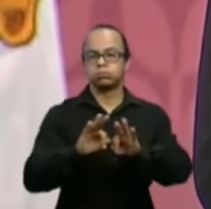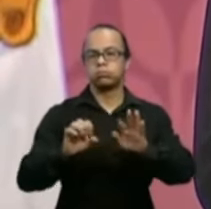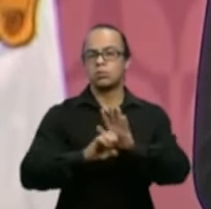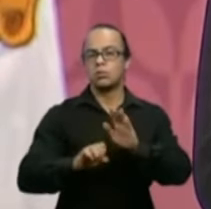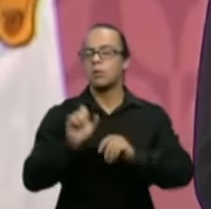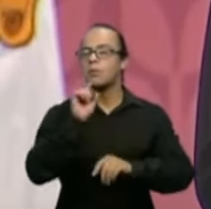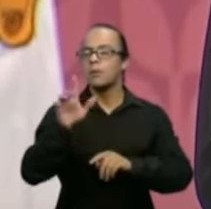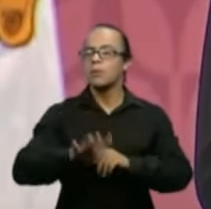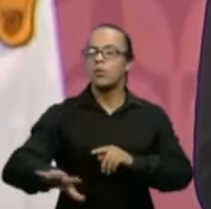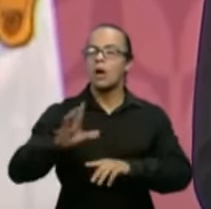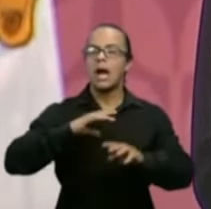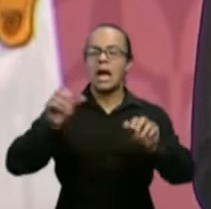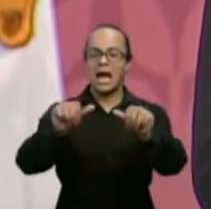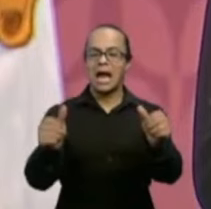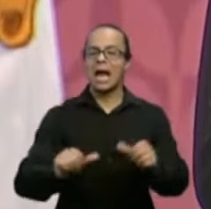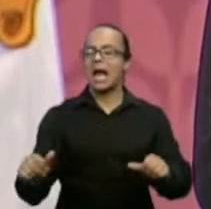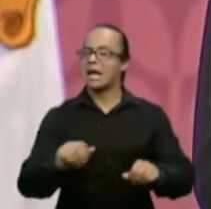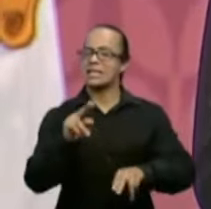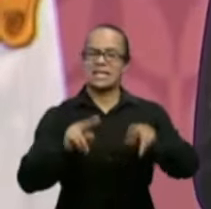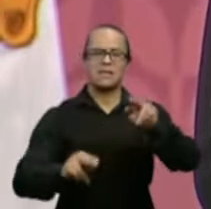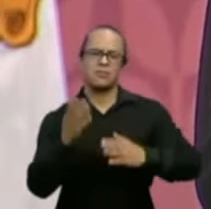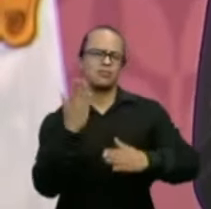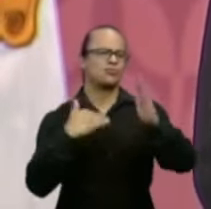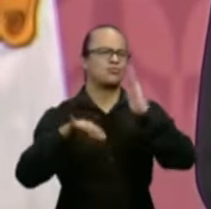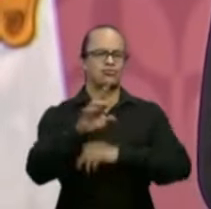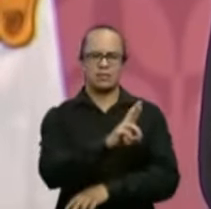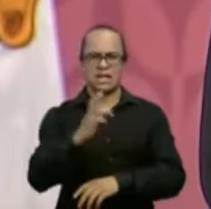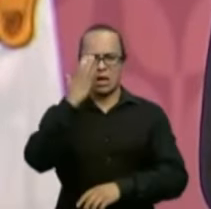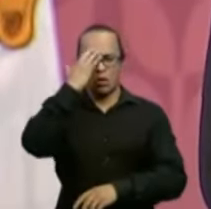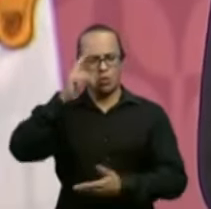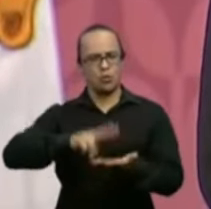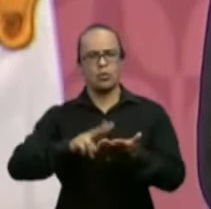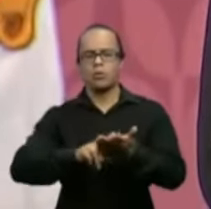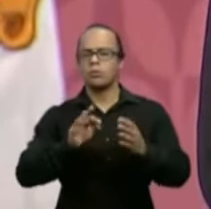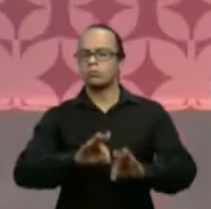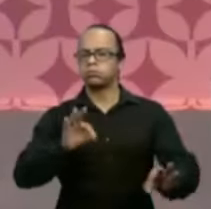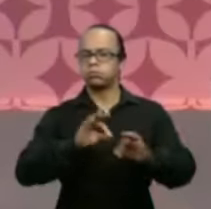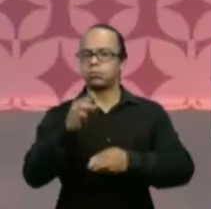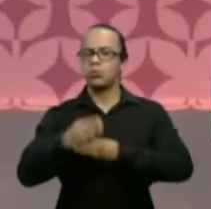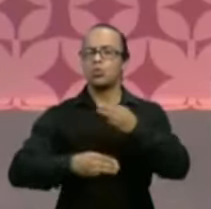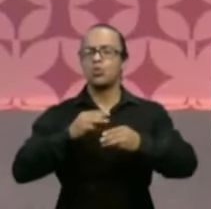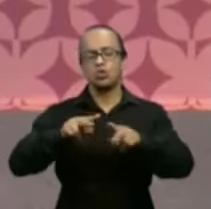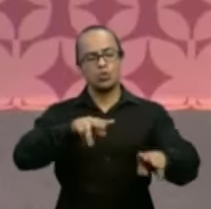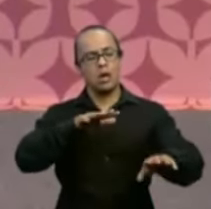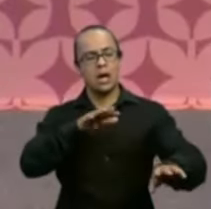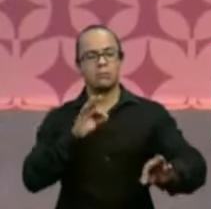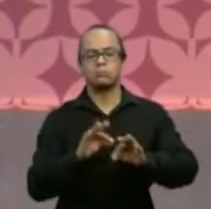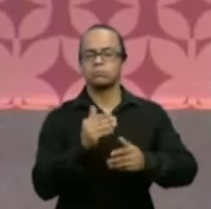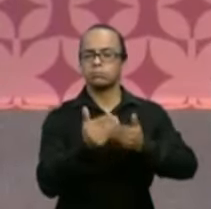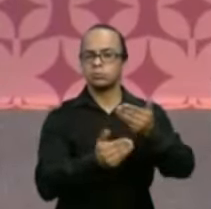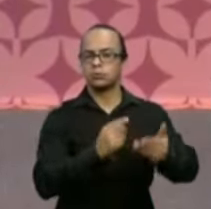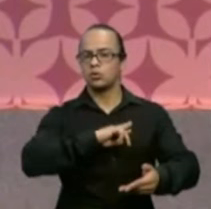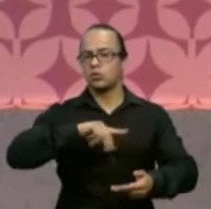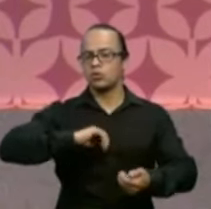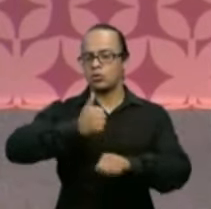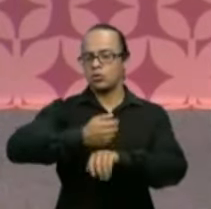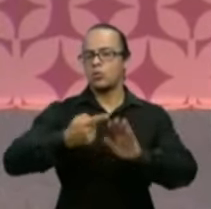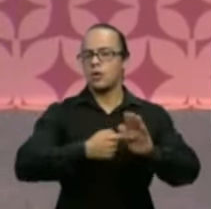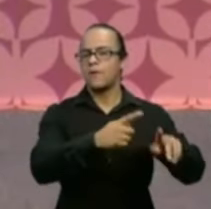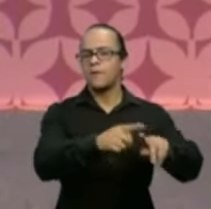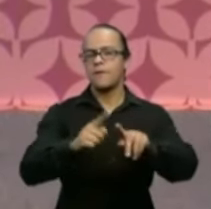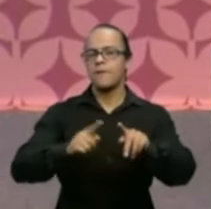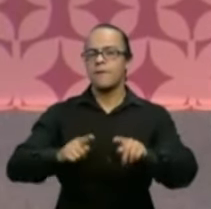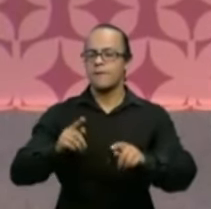a nivel de nuestras artesanías es reconocido mundialmente. Por ello, incentivaremos la creación de más rutas con